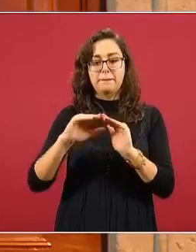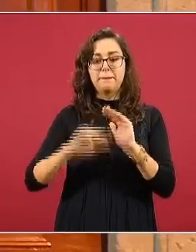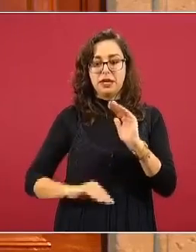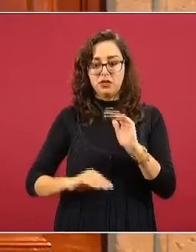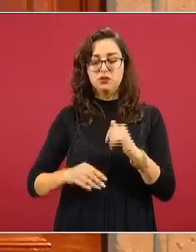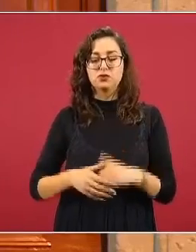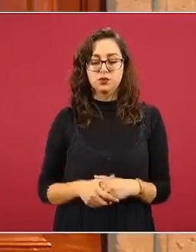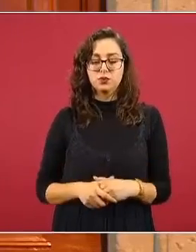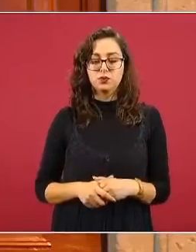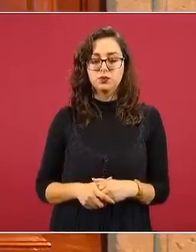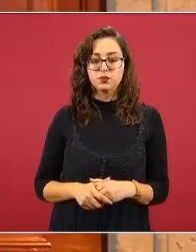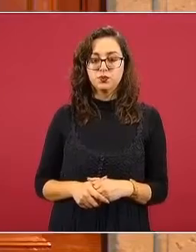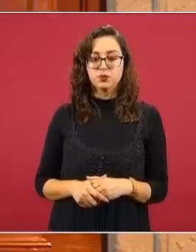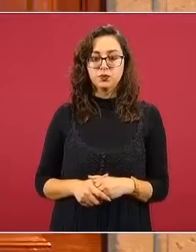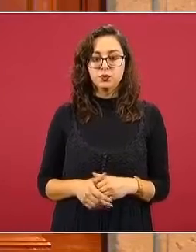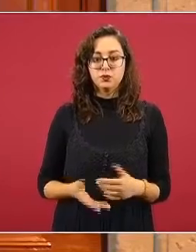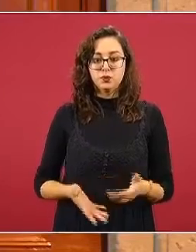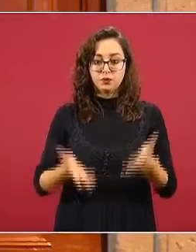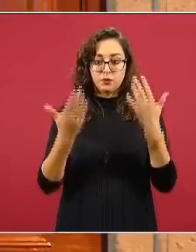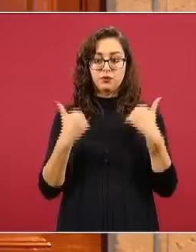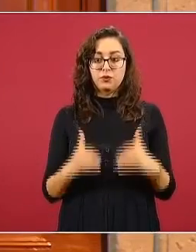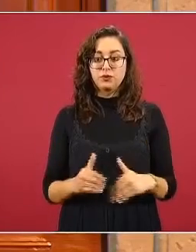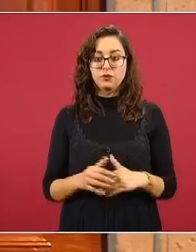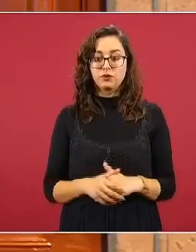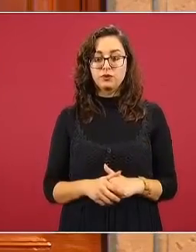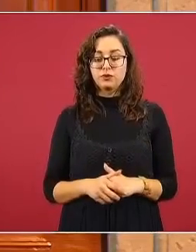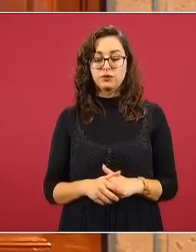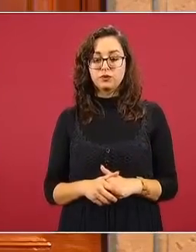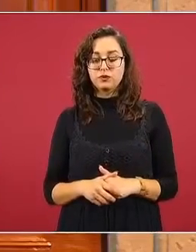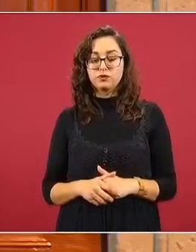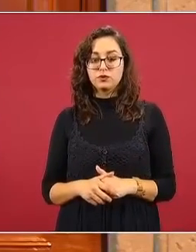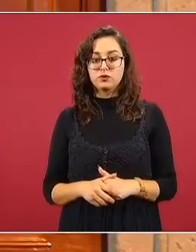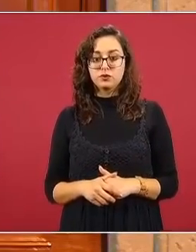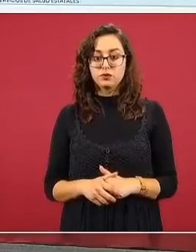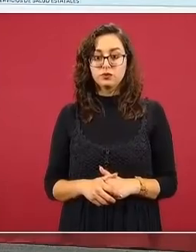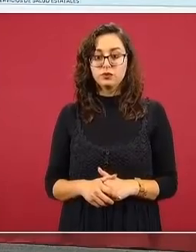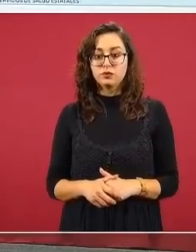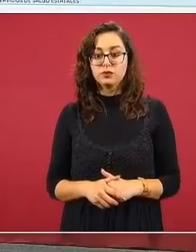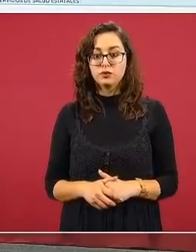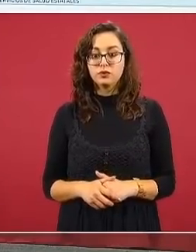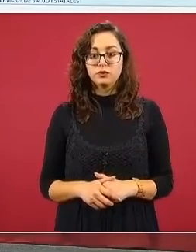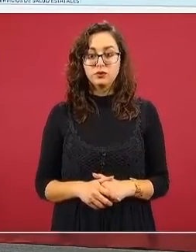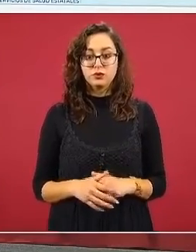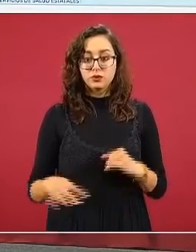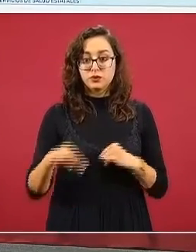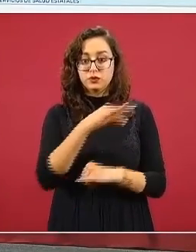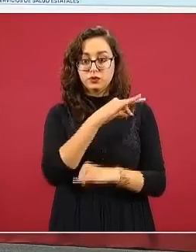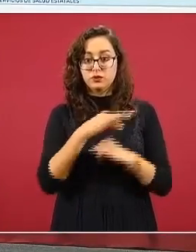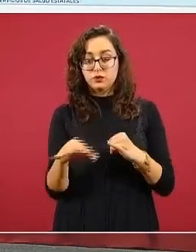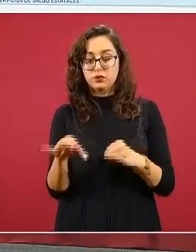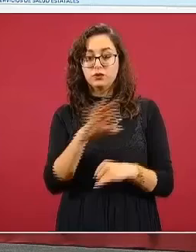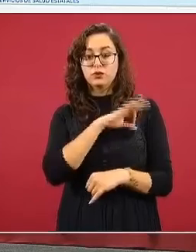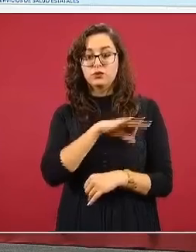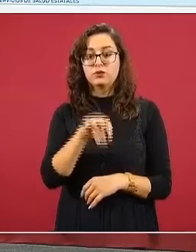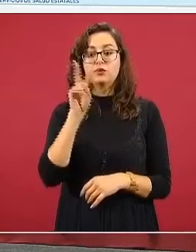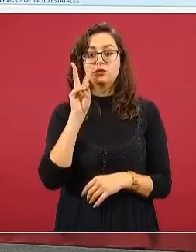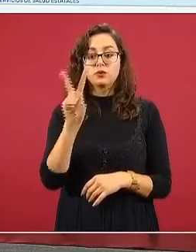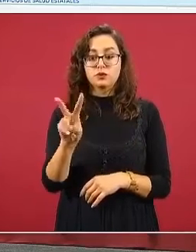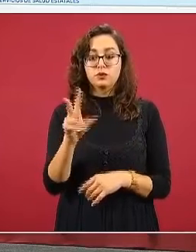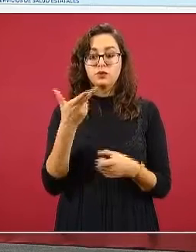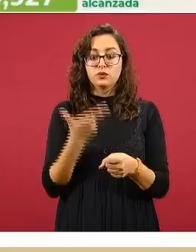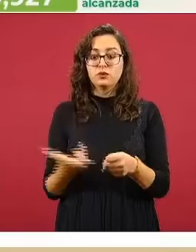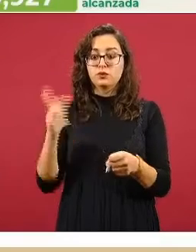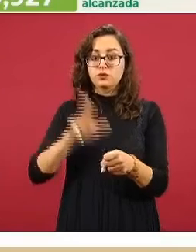un descenso. Veamos la siguiente diapositiva. Esta sería la última del componente. Hoy vemos la ocupación y la